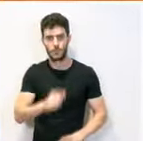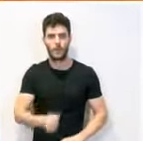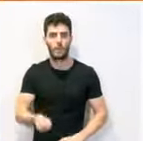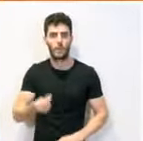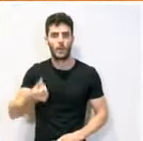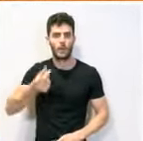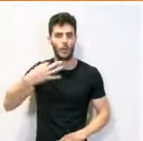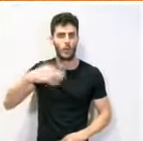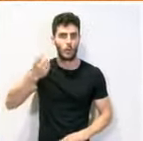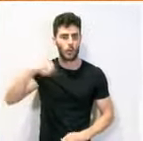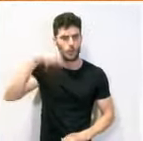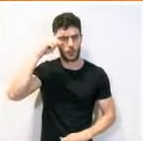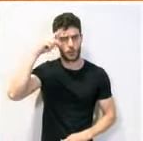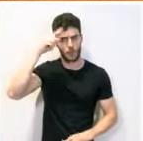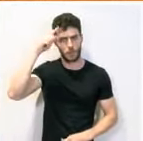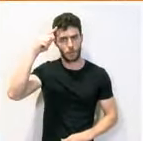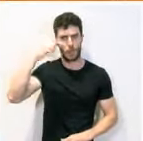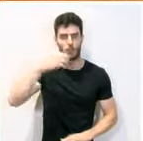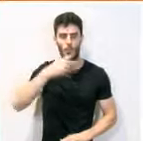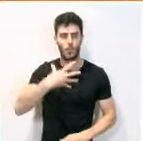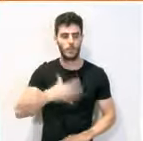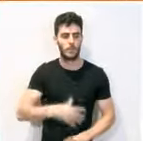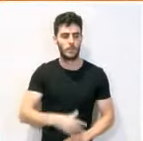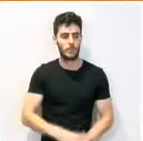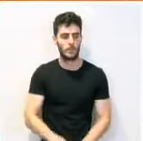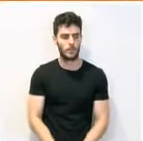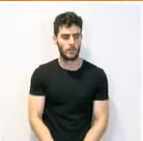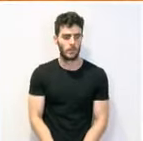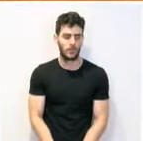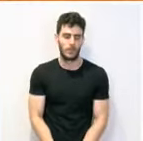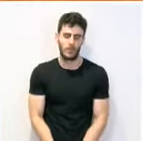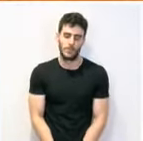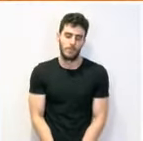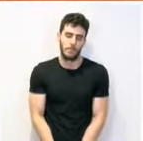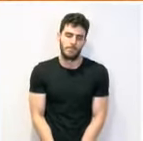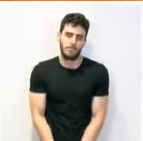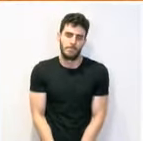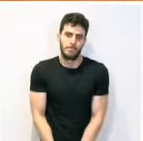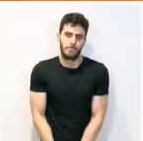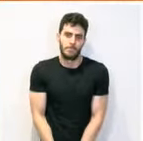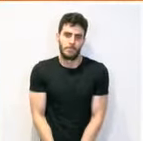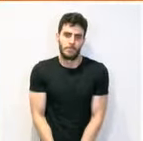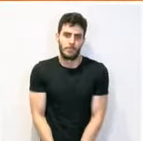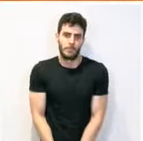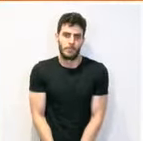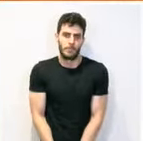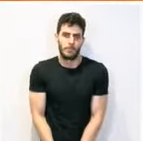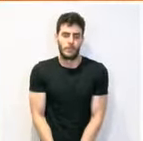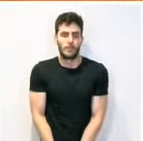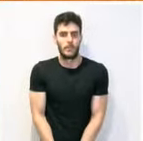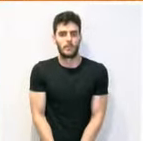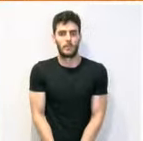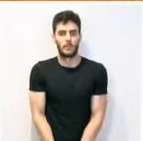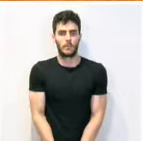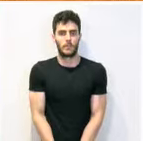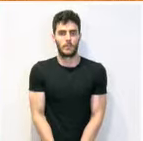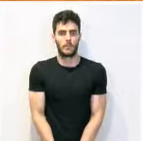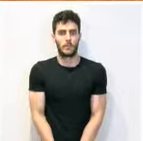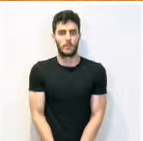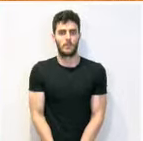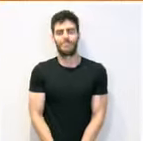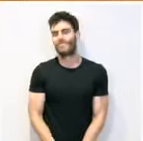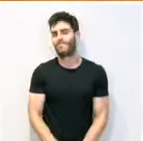sabemos es que, bueno, pues que no, no está teniendo ningún